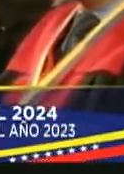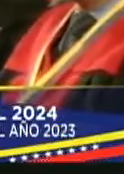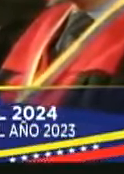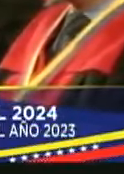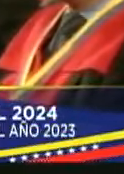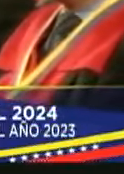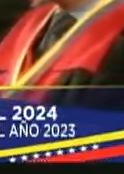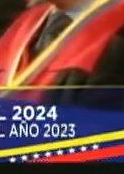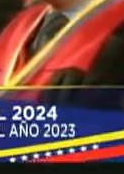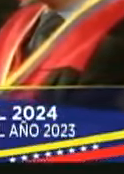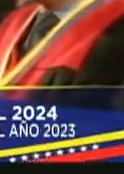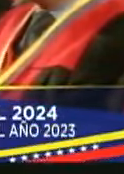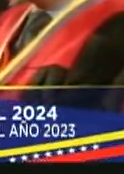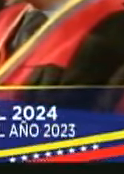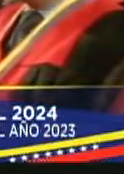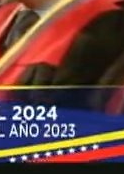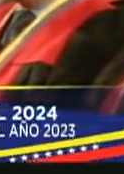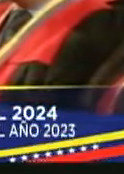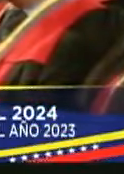constitución sensible